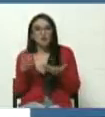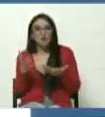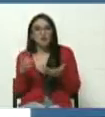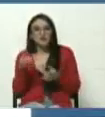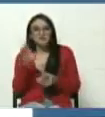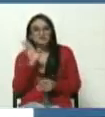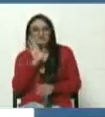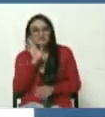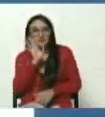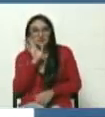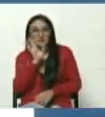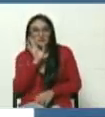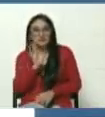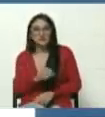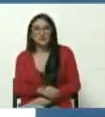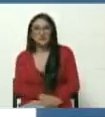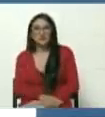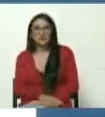bandido.